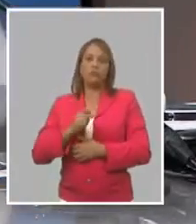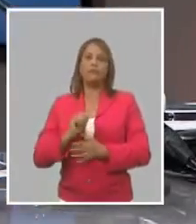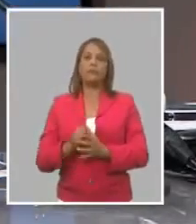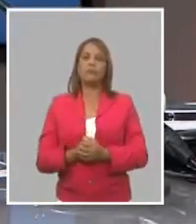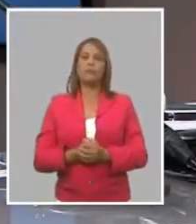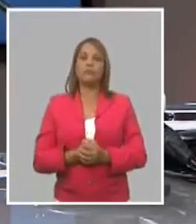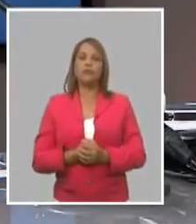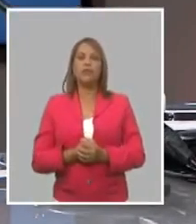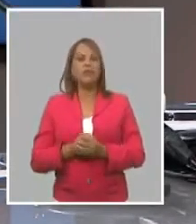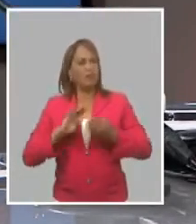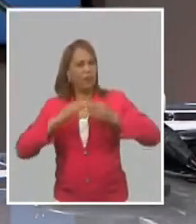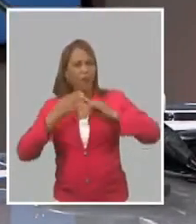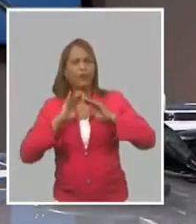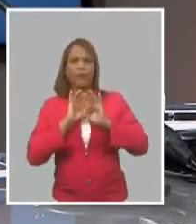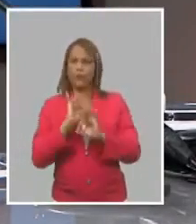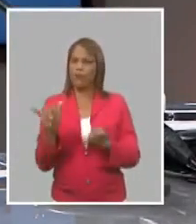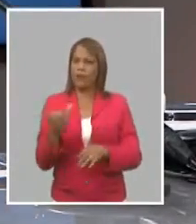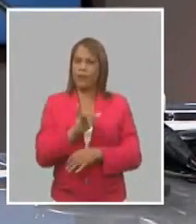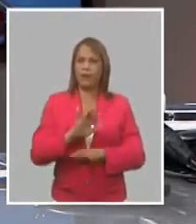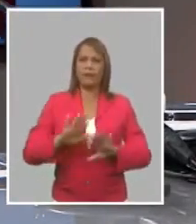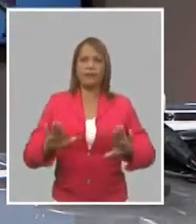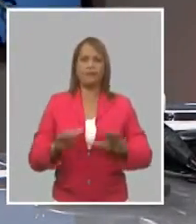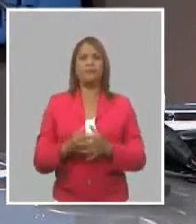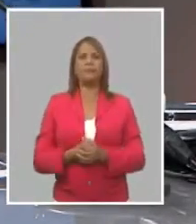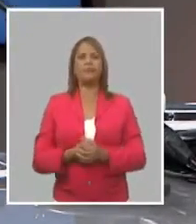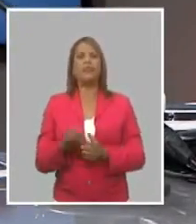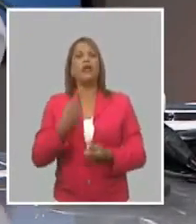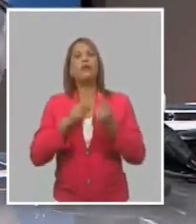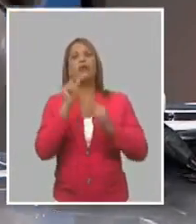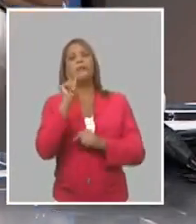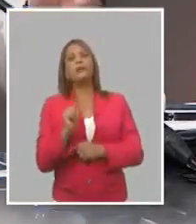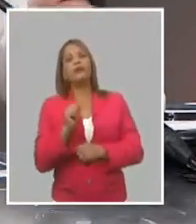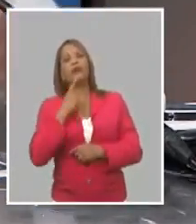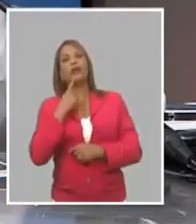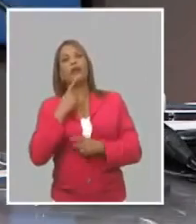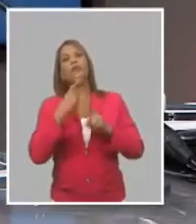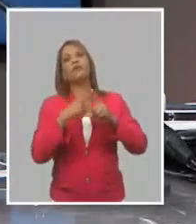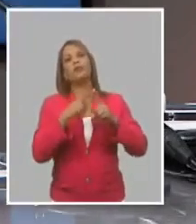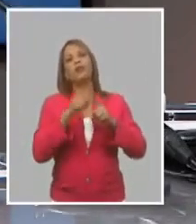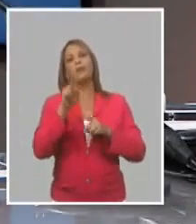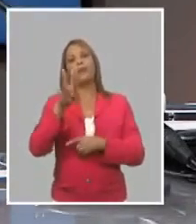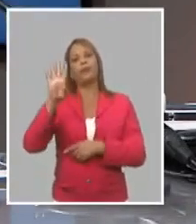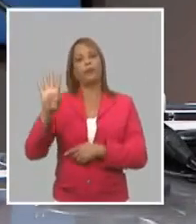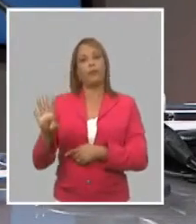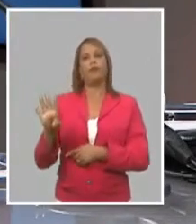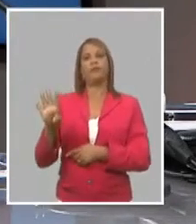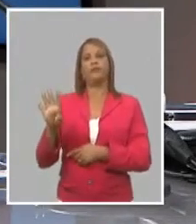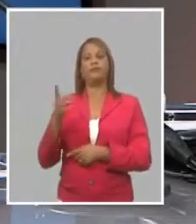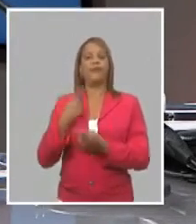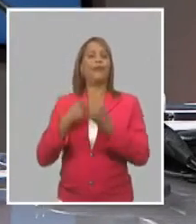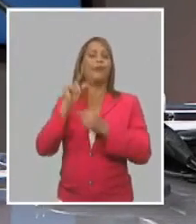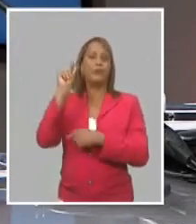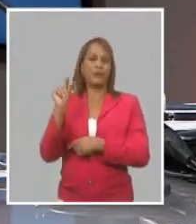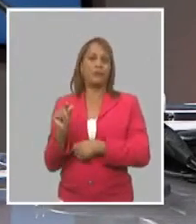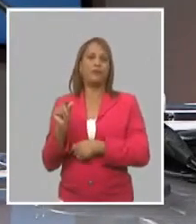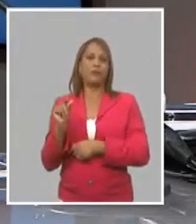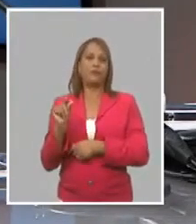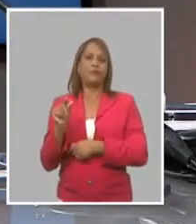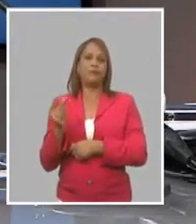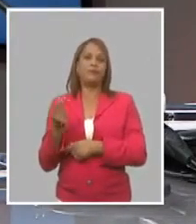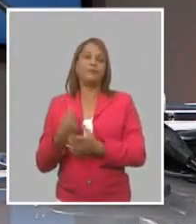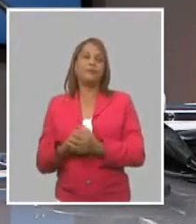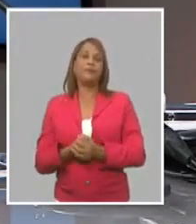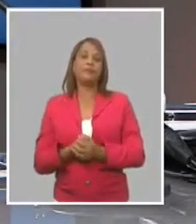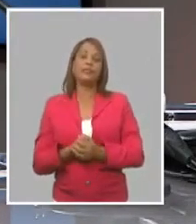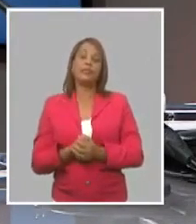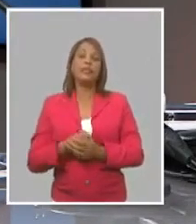sido muy discutido también. Hay personas que dicen que deberían multiplicarse por 24. Y también